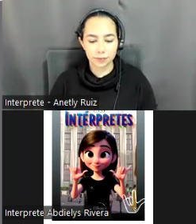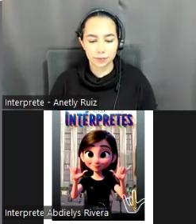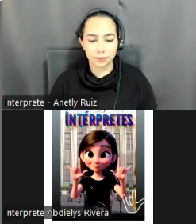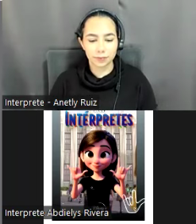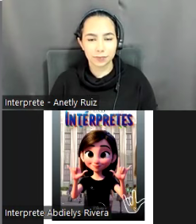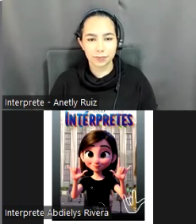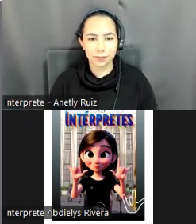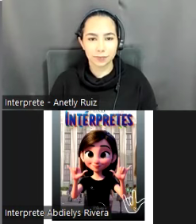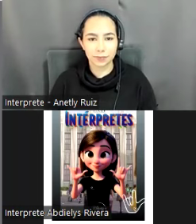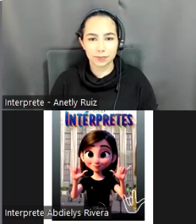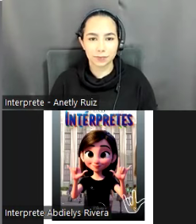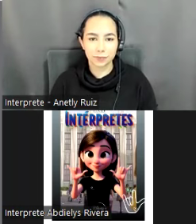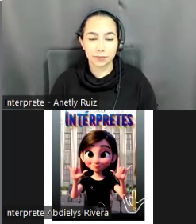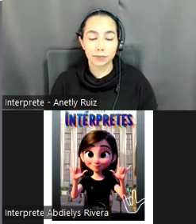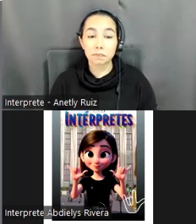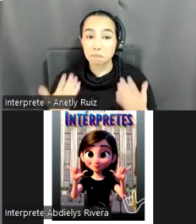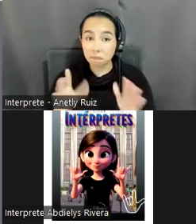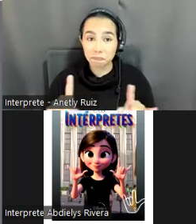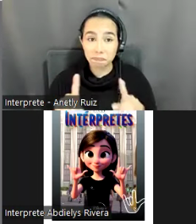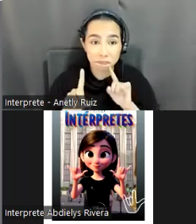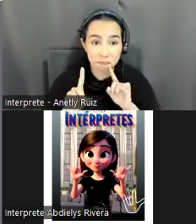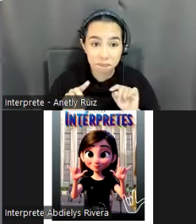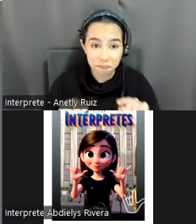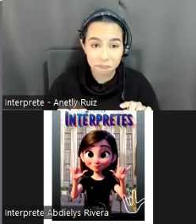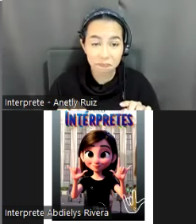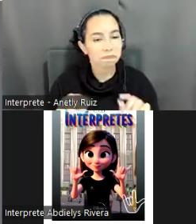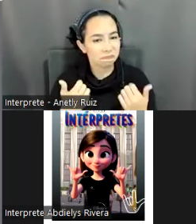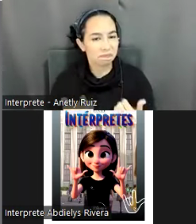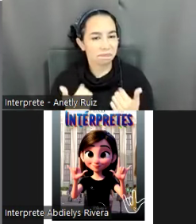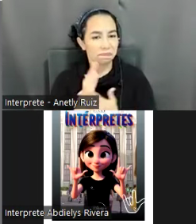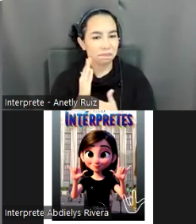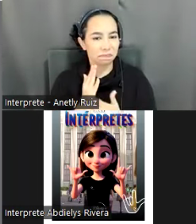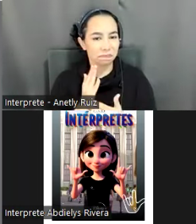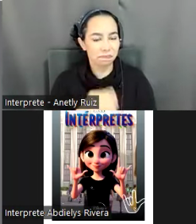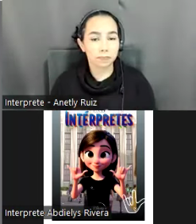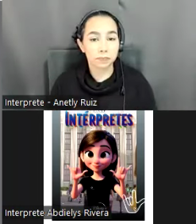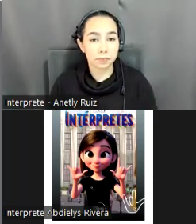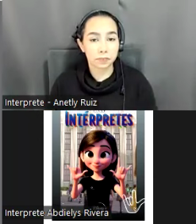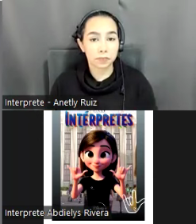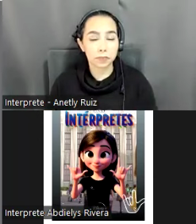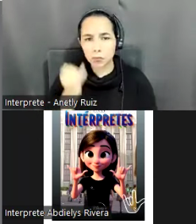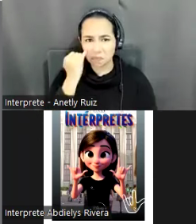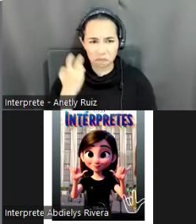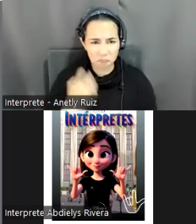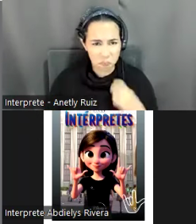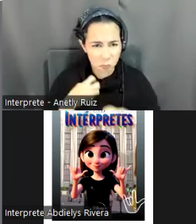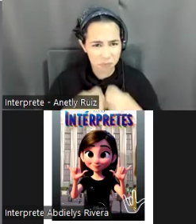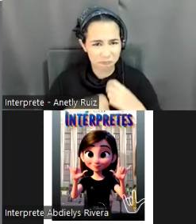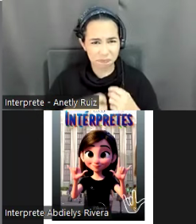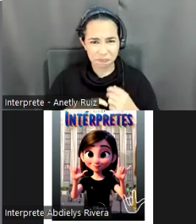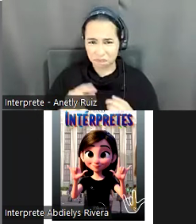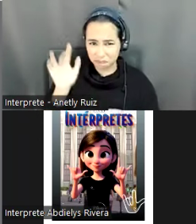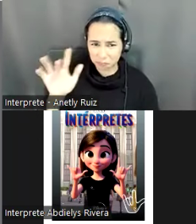Ya están entonces contestando las preguntas. Si tienen alguna dificultad en responder las preguntas de la preprueba, pueden escribirnos un comentario a través del